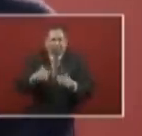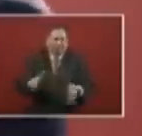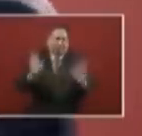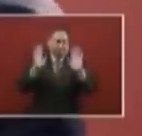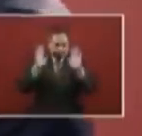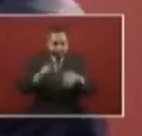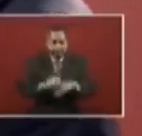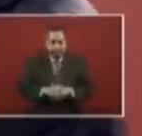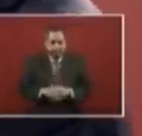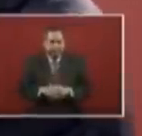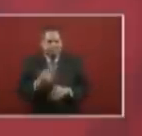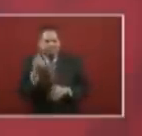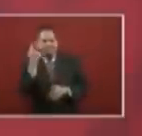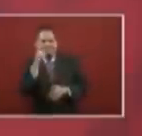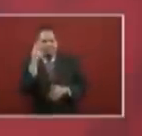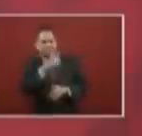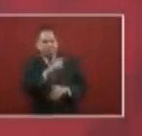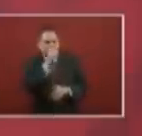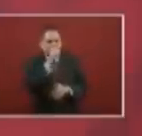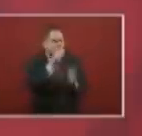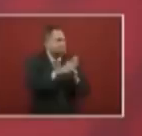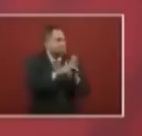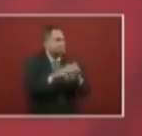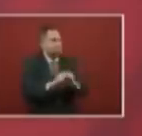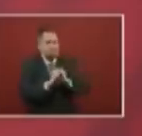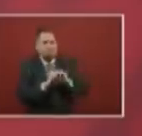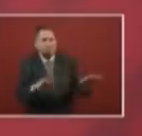pero porque poner la manta